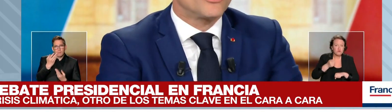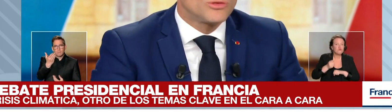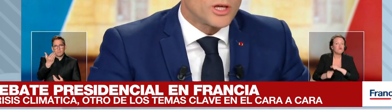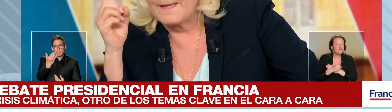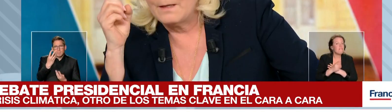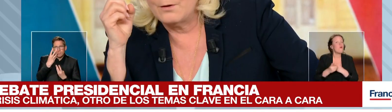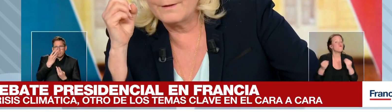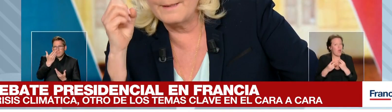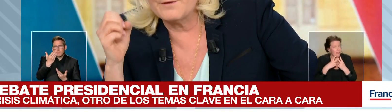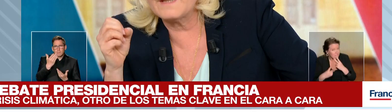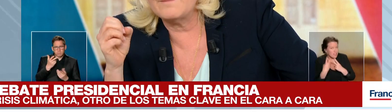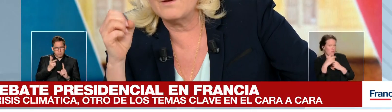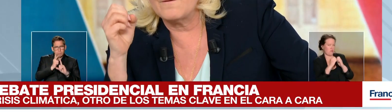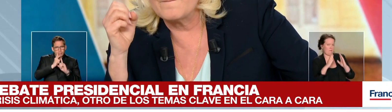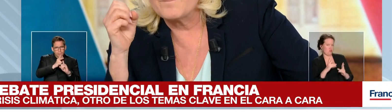frente a Tuque.